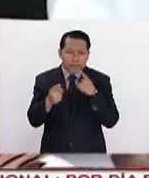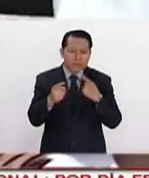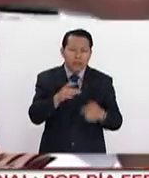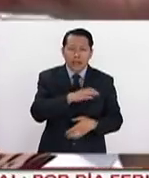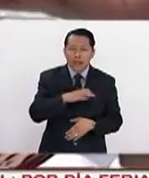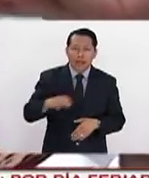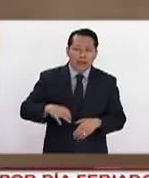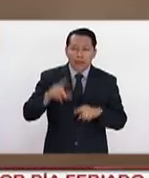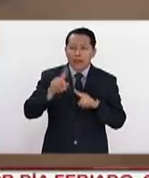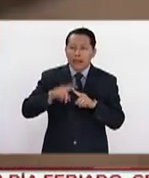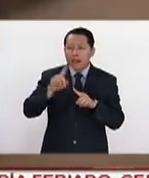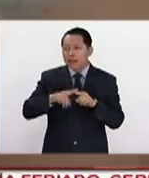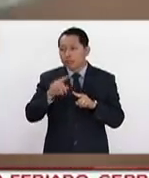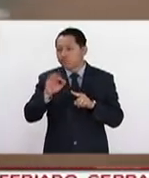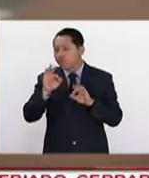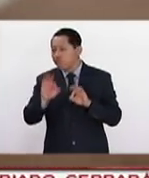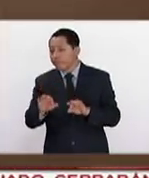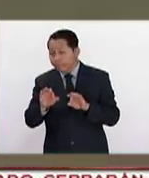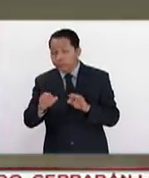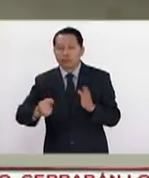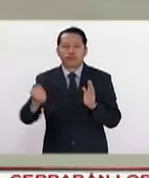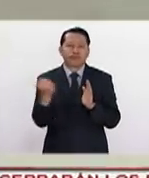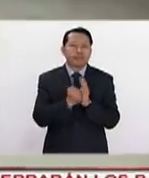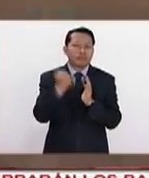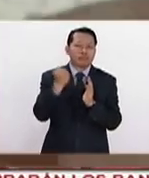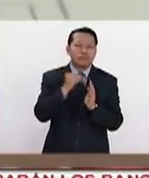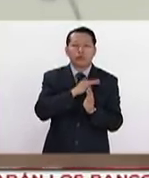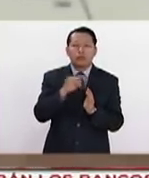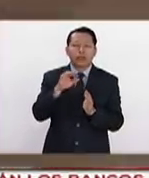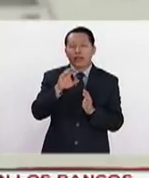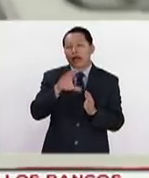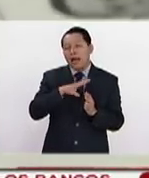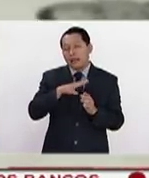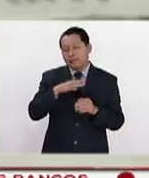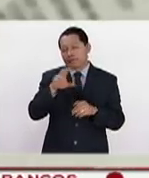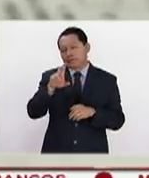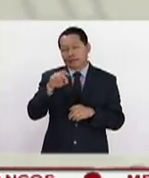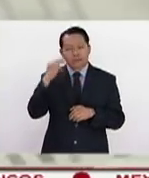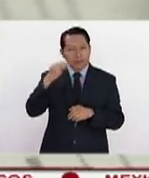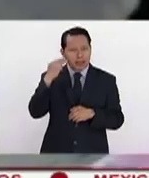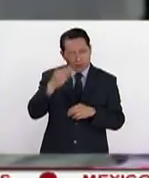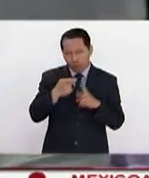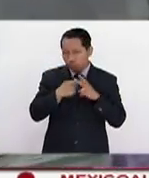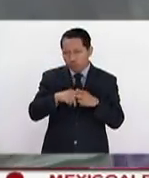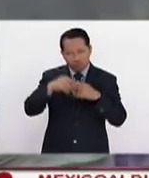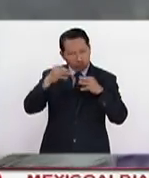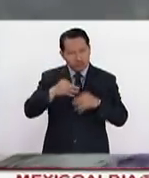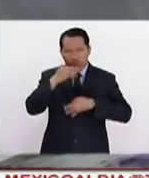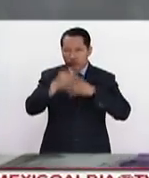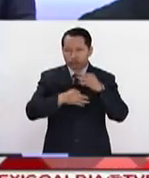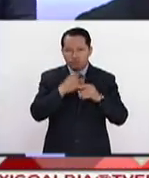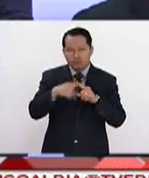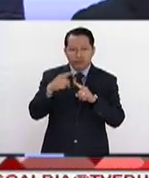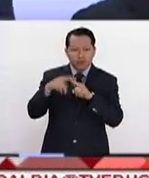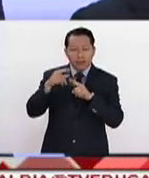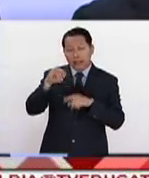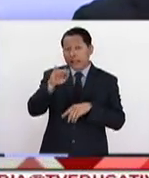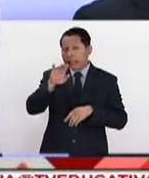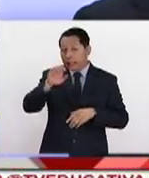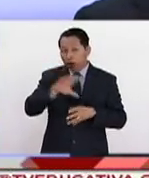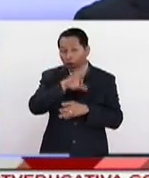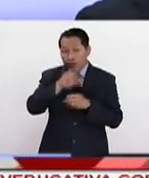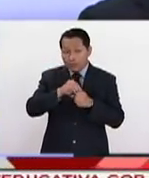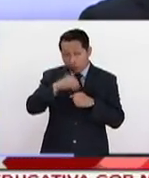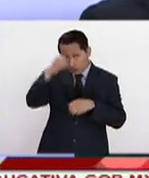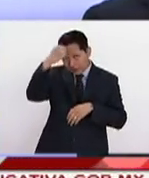candidaturas para que el 30 de marzo inicien ya formalmente las campañas. Dijo que el INE desplegará toda su experiencia institucional